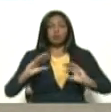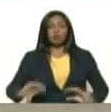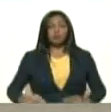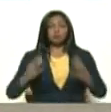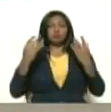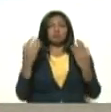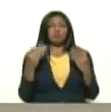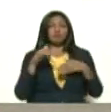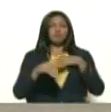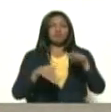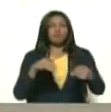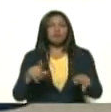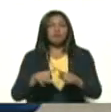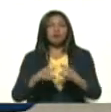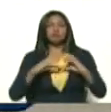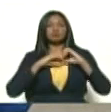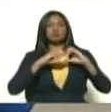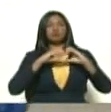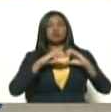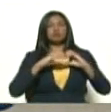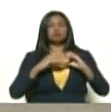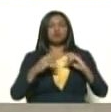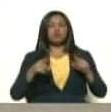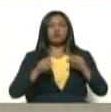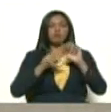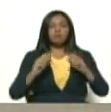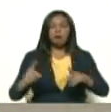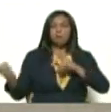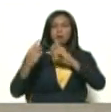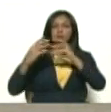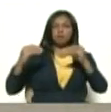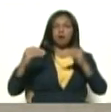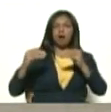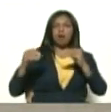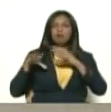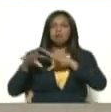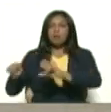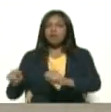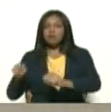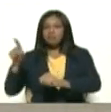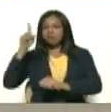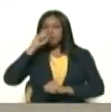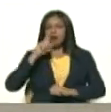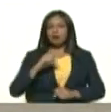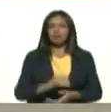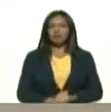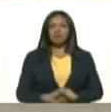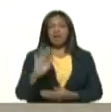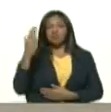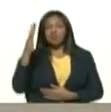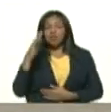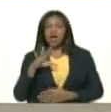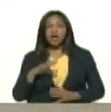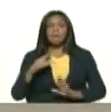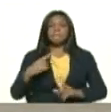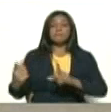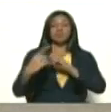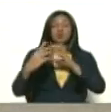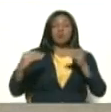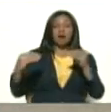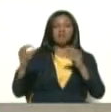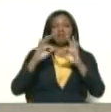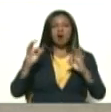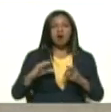con sus pies, con su corazón, con su palabra, enfrentó al imperio de entonces. Hay duda de que enfrentó a la teocracia, a